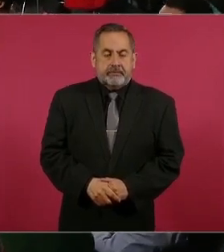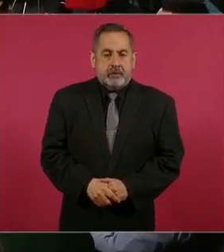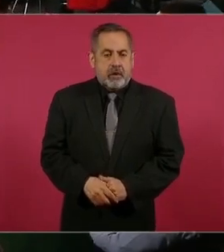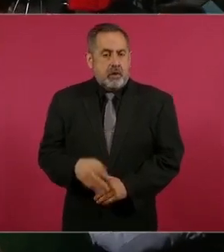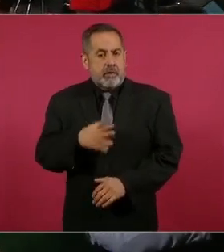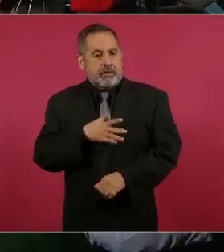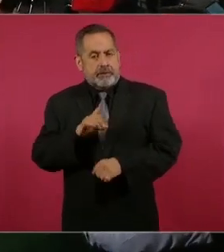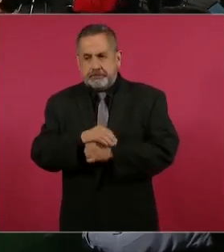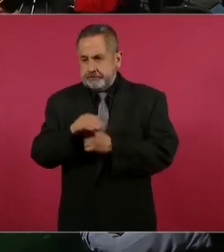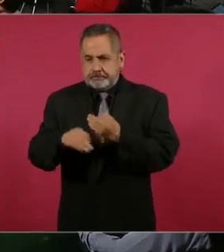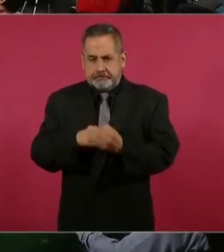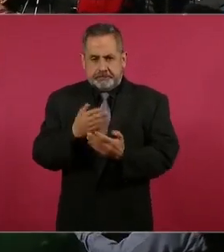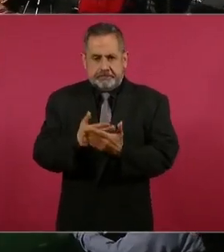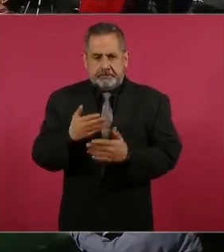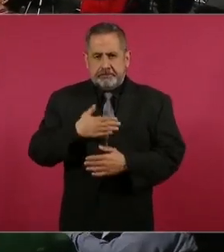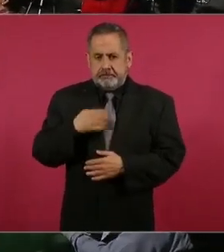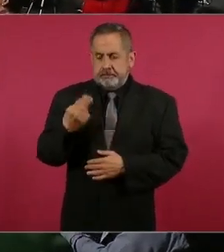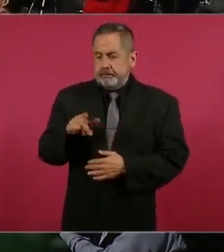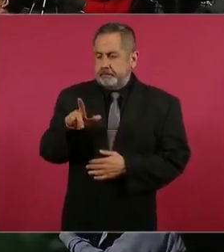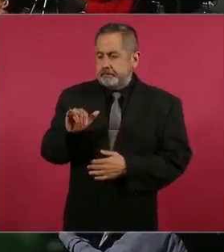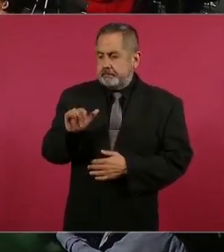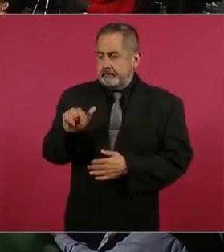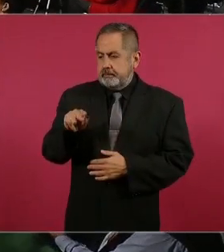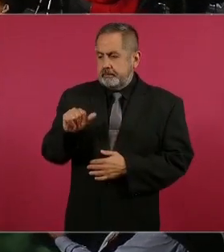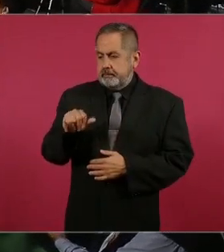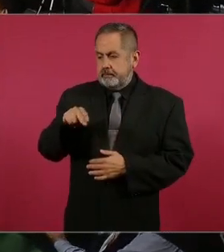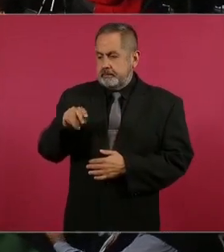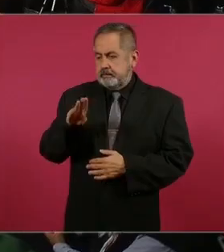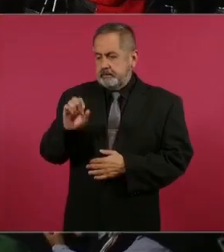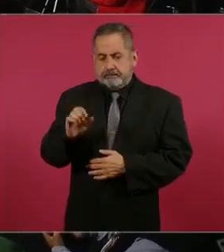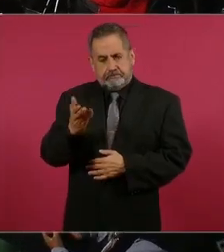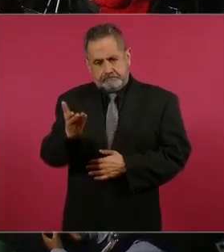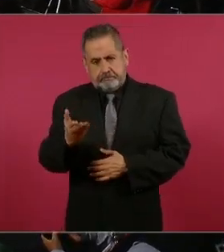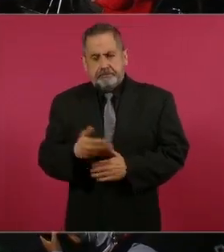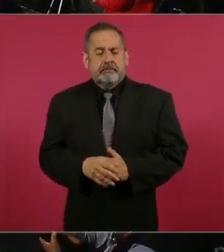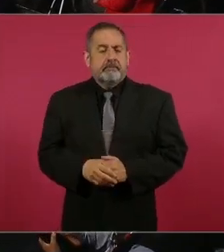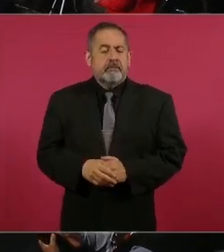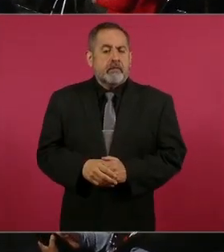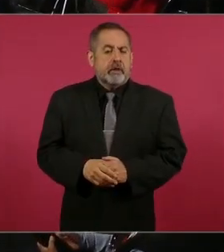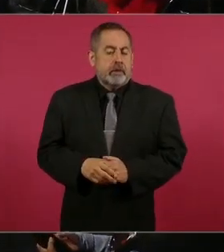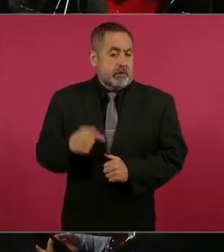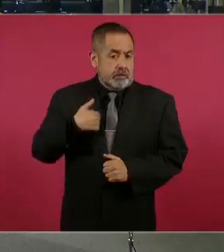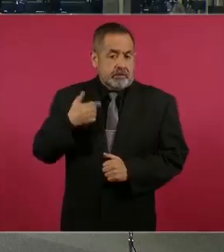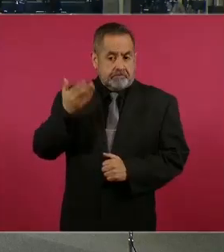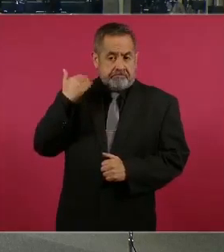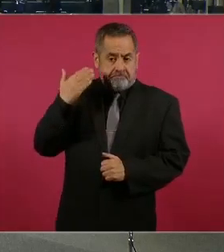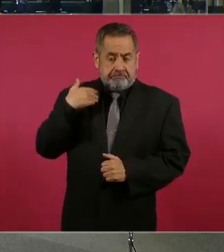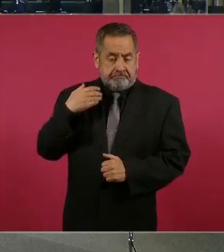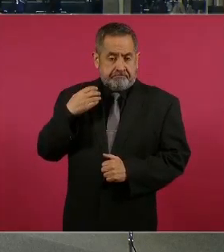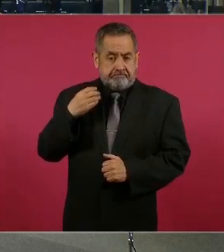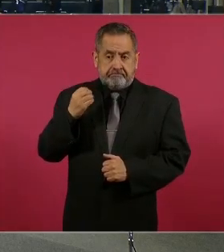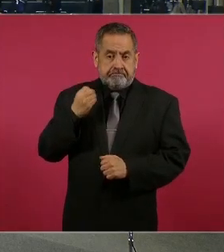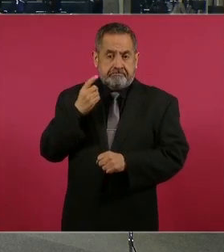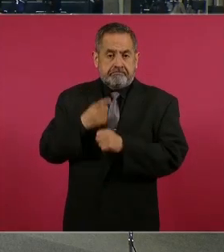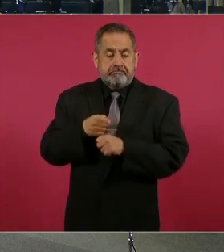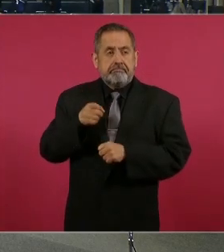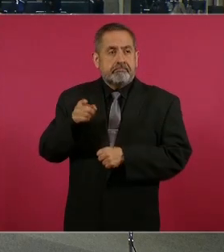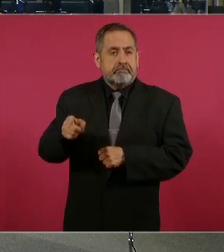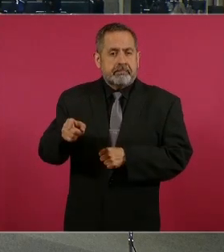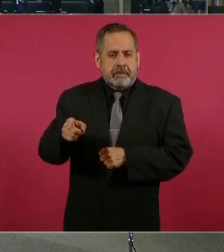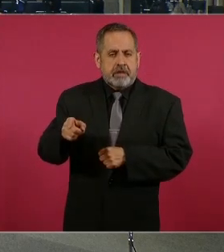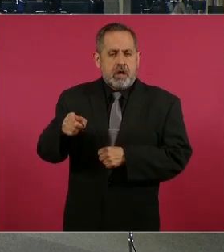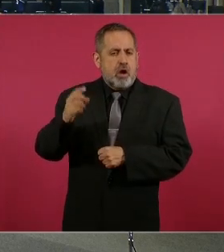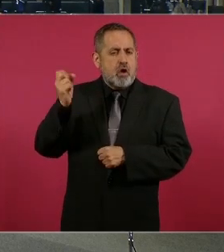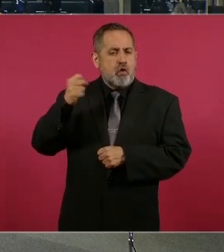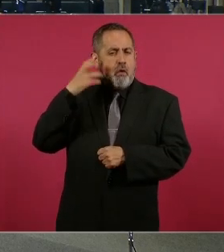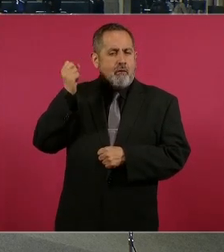Buenos días a todos y a todas. Liliana Noble de Pulso Saludable. Señor presidente, tuve la oportunidad de estar en la conferencia, en la décima